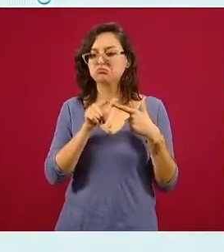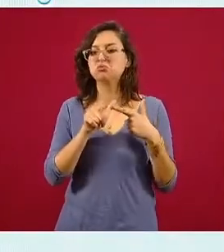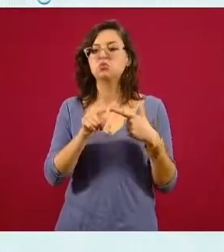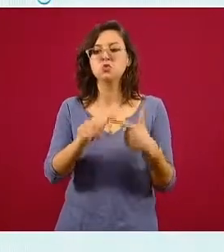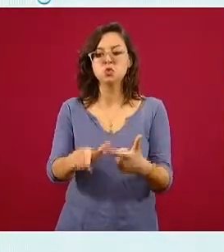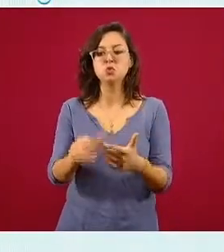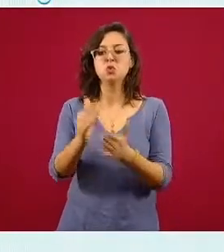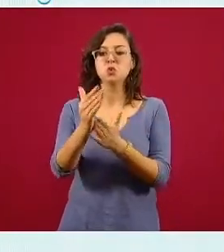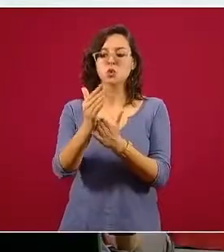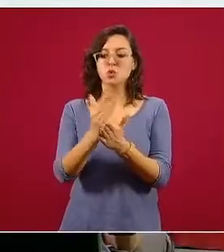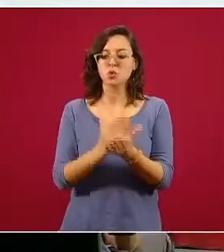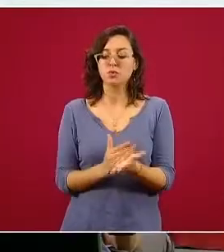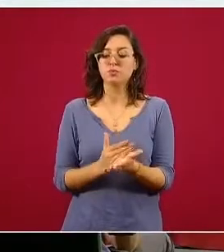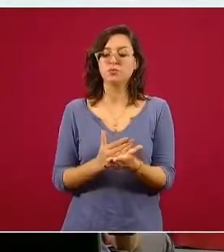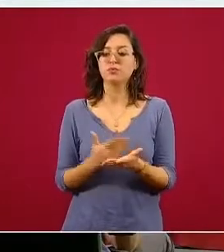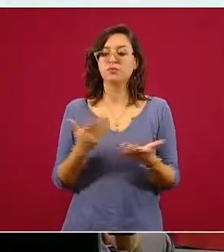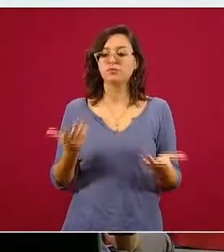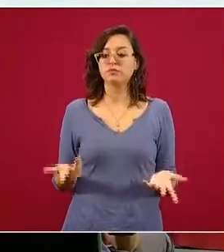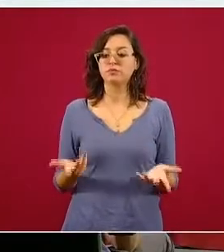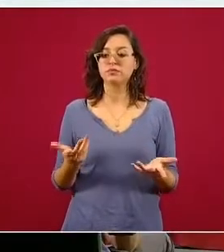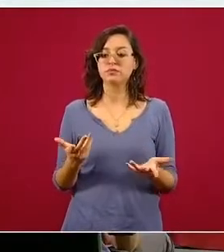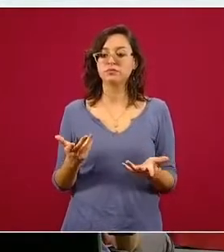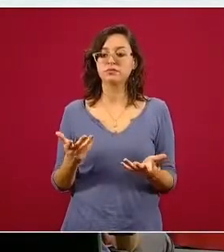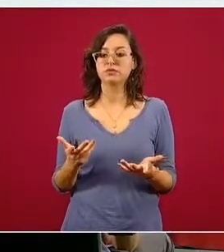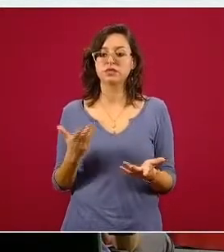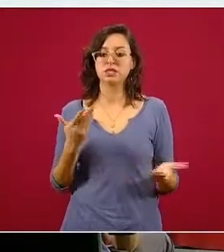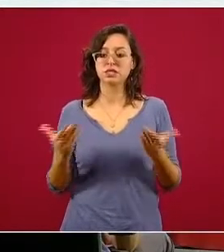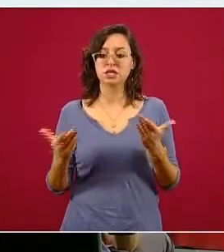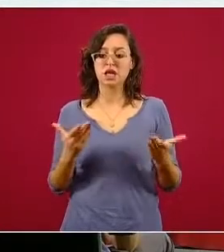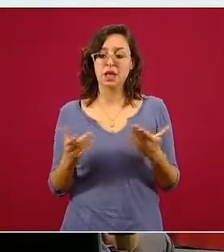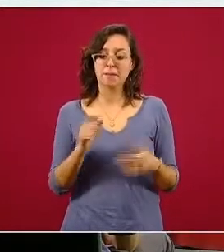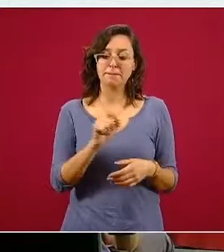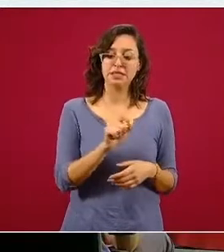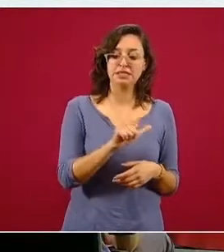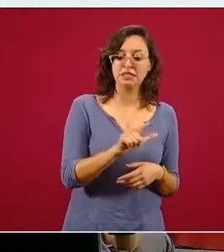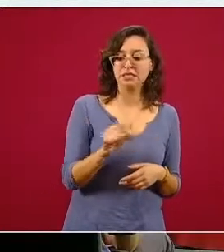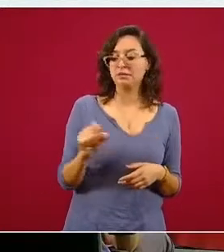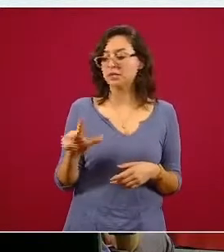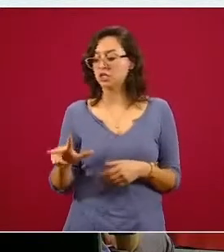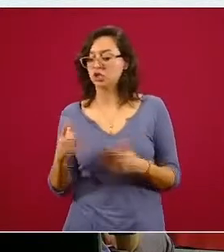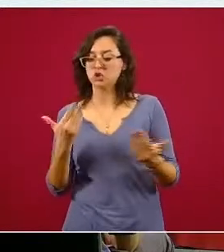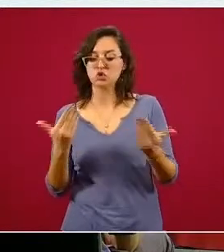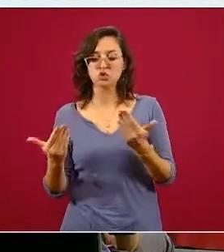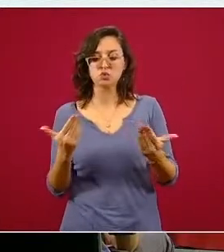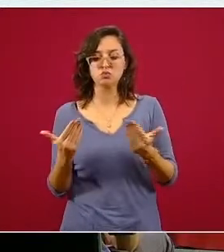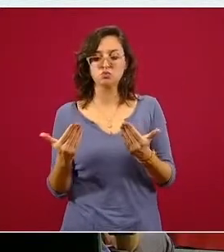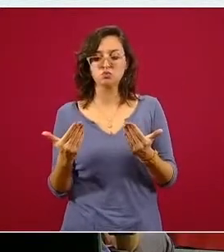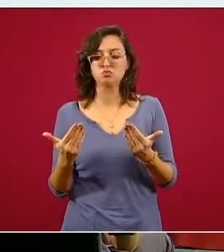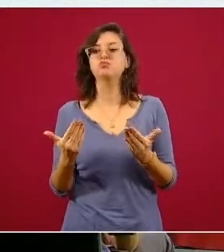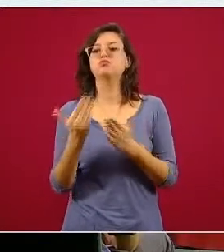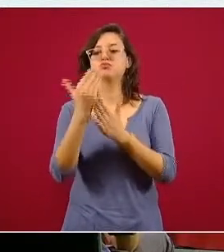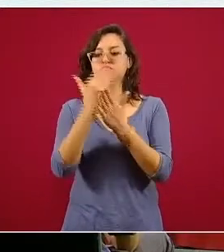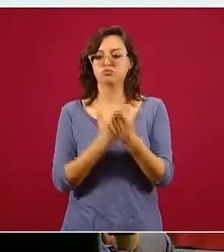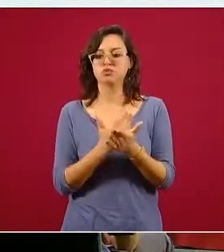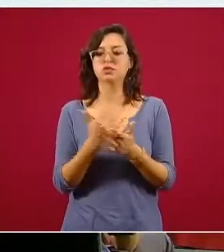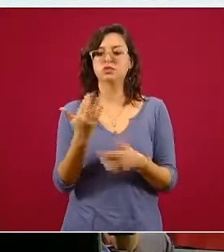y para el corte del día de hoy el diferencial entre la 27 y la 28 es de un